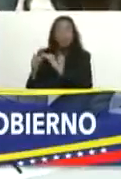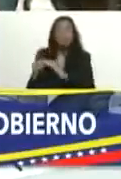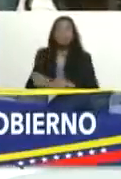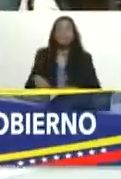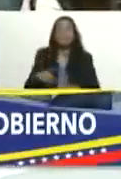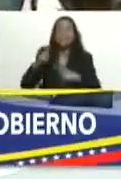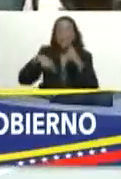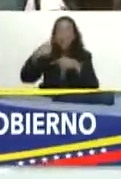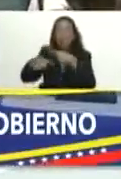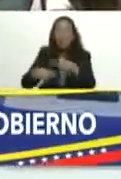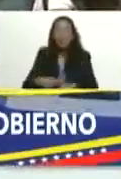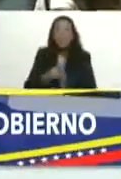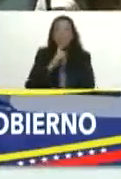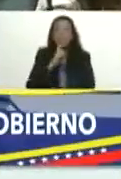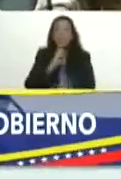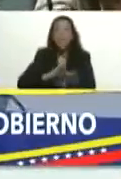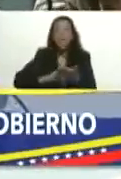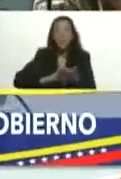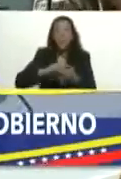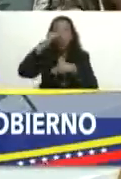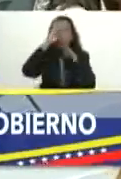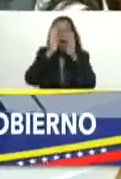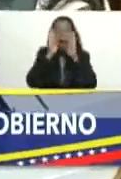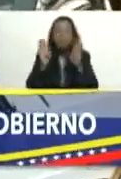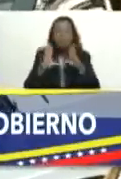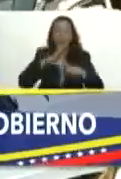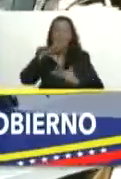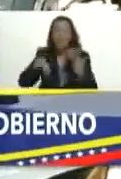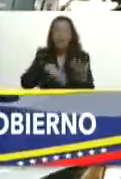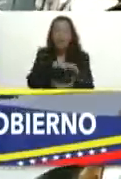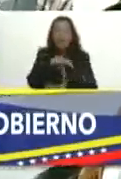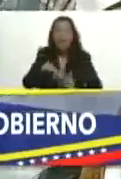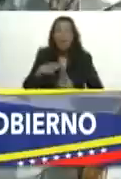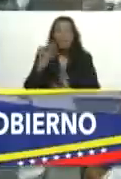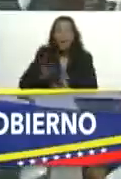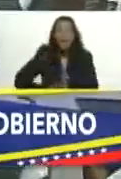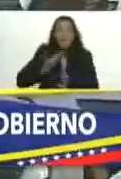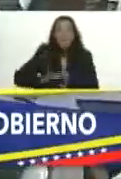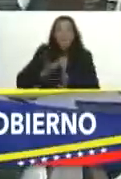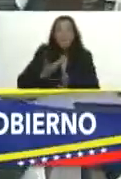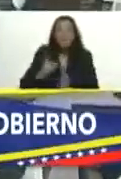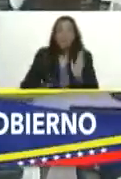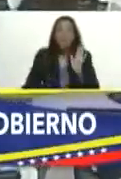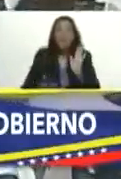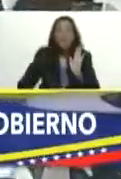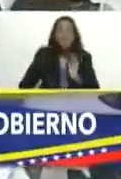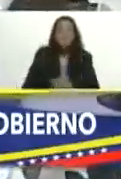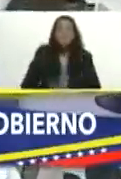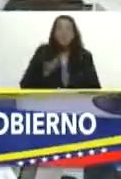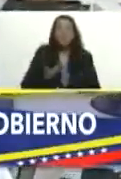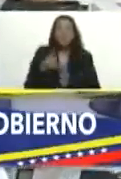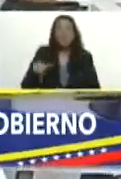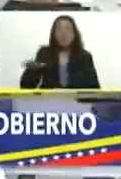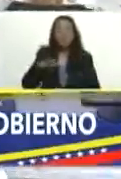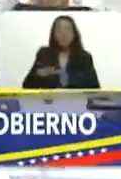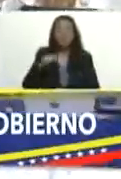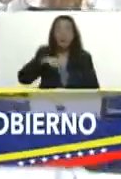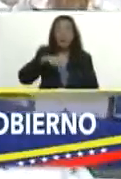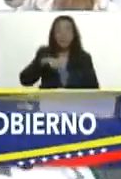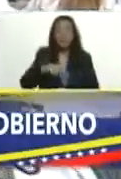diario para resolver, atender los problemas vitales y fundamentales de nuestro pueblo. Bueno, hoy estamos